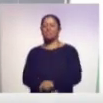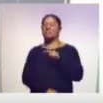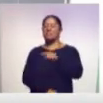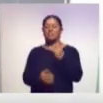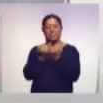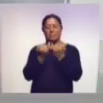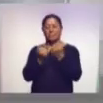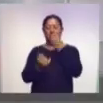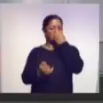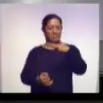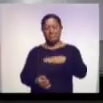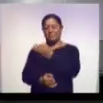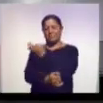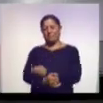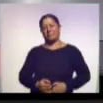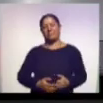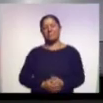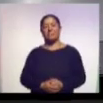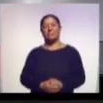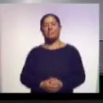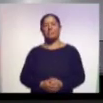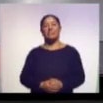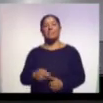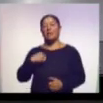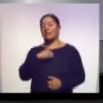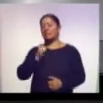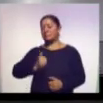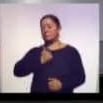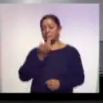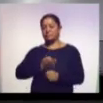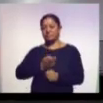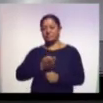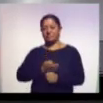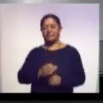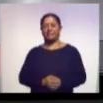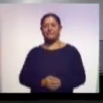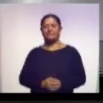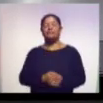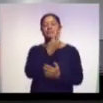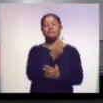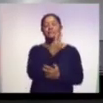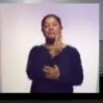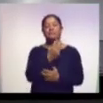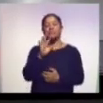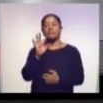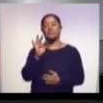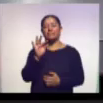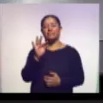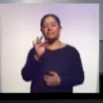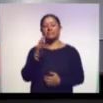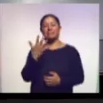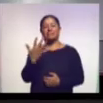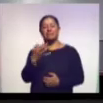tarde también. Y nosotros vamos a aprovechar en este momento, cuando son las 2 de la tarde con casi